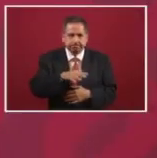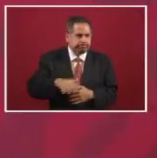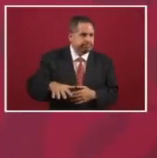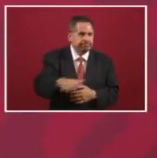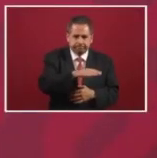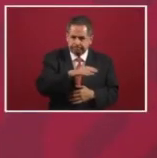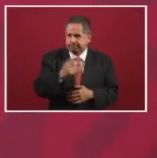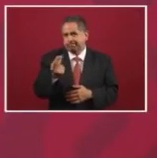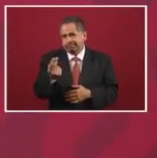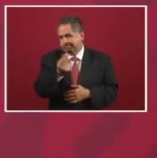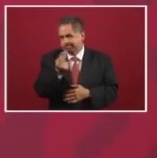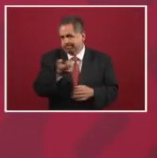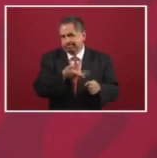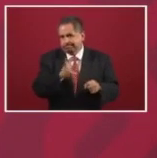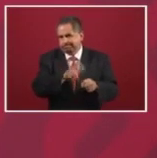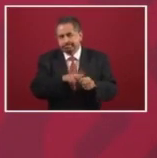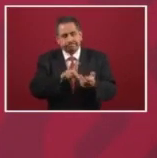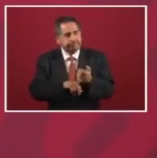laguna,